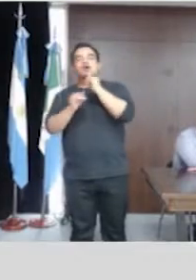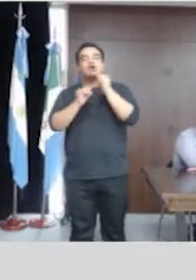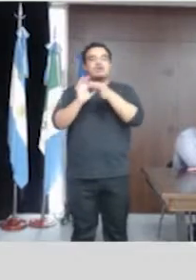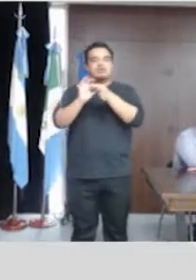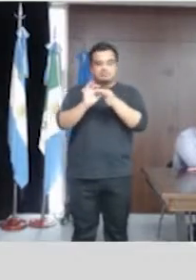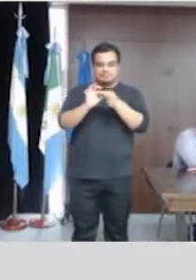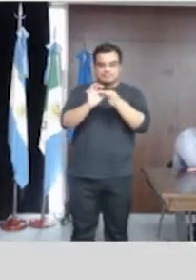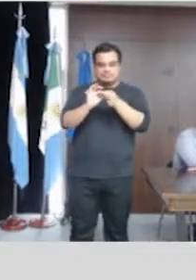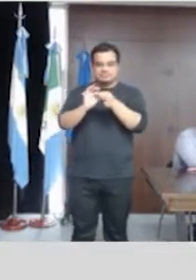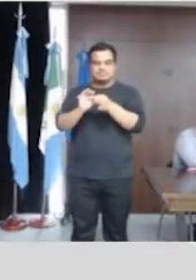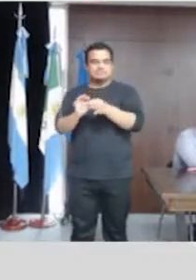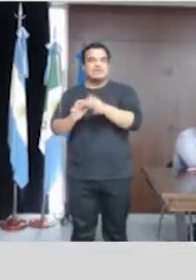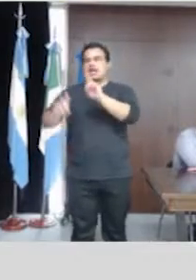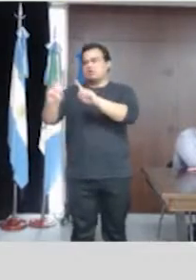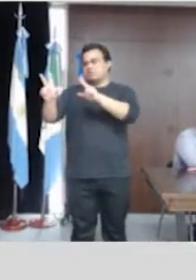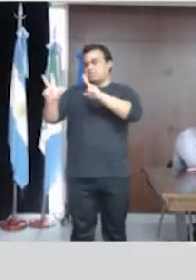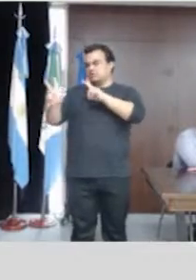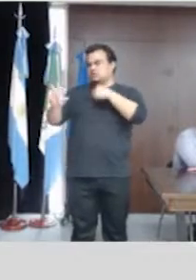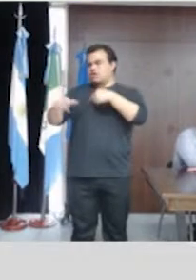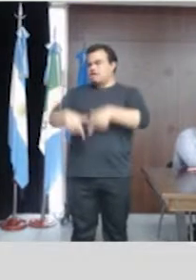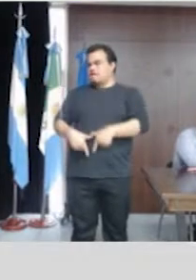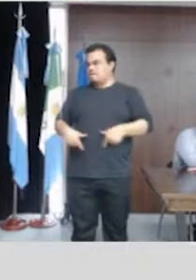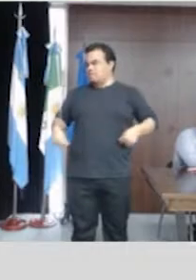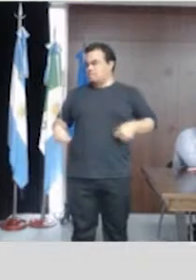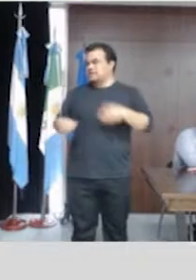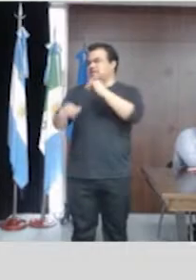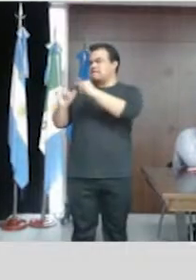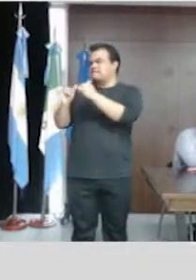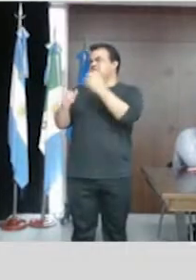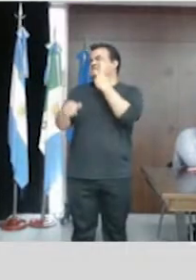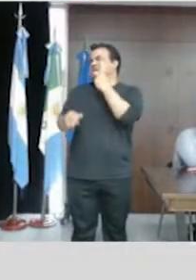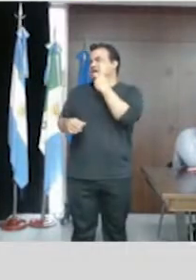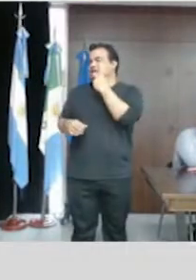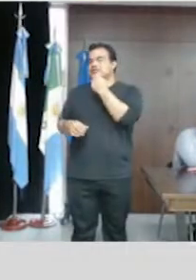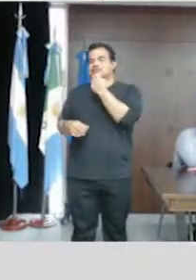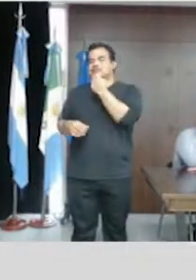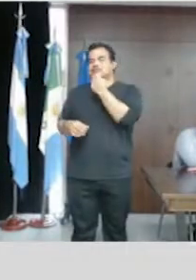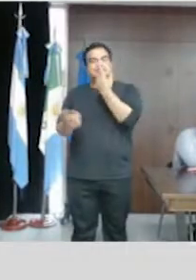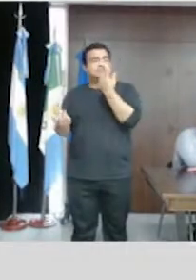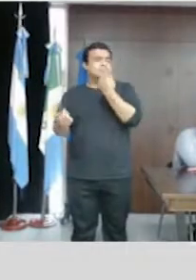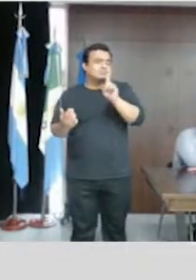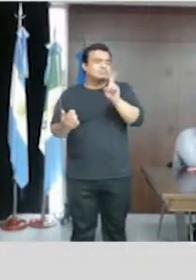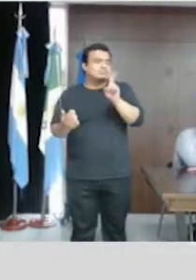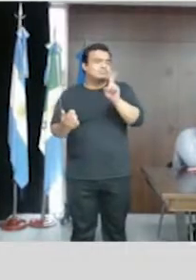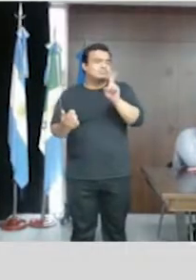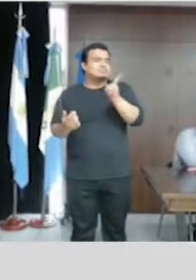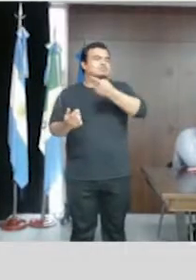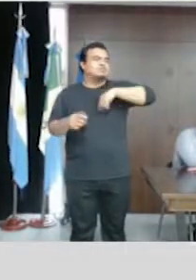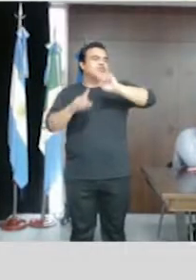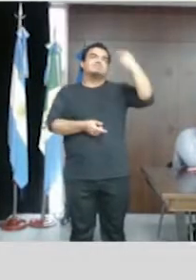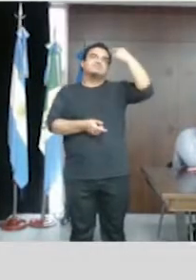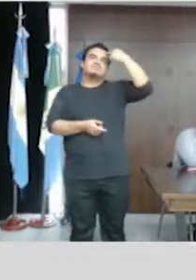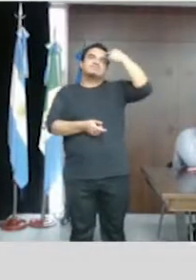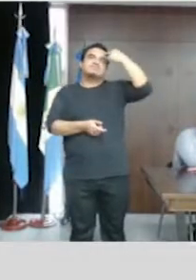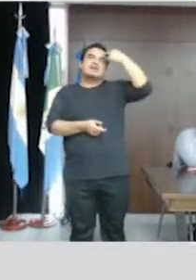bombachas. Ah, no, le digo yo, ¿y yo qué soy? No, dice, bueno, empiezan a titubear. ¿Qué es lo que será